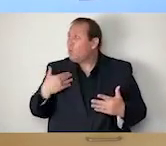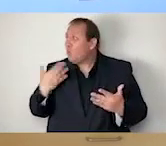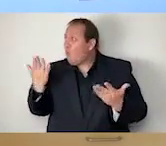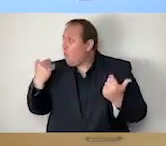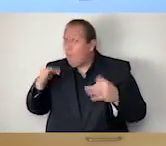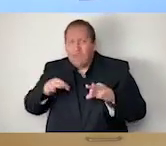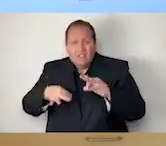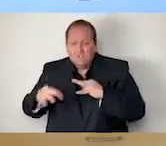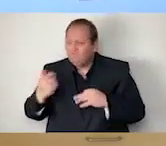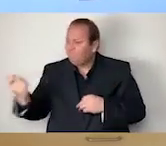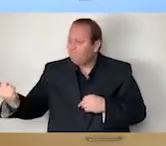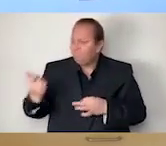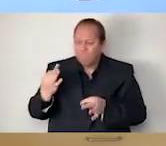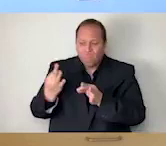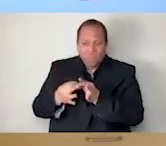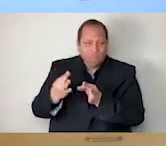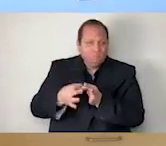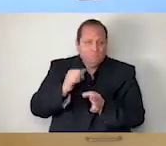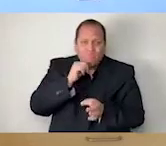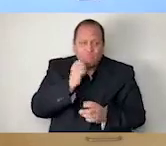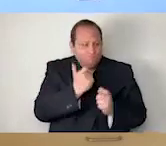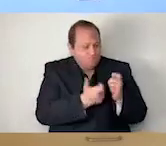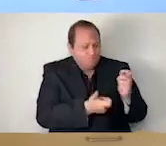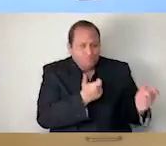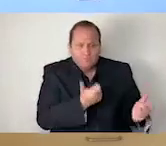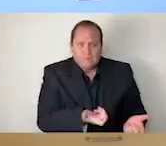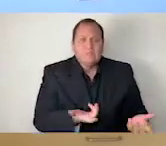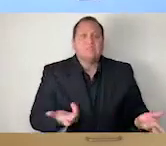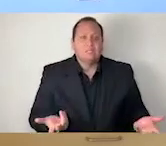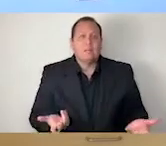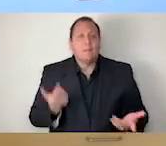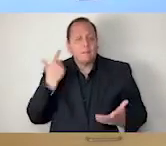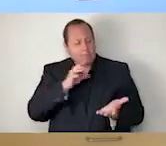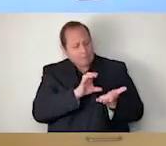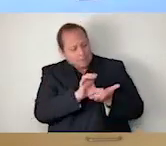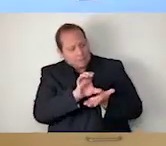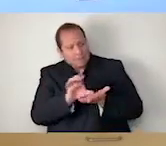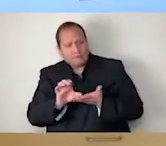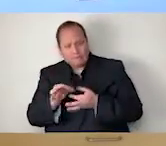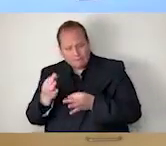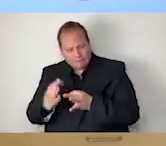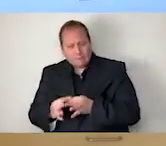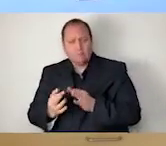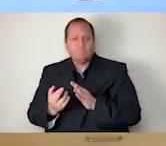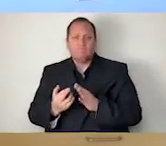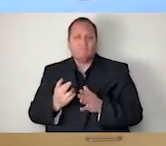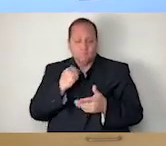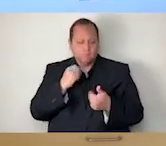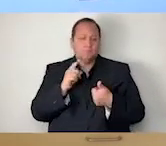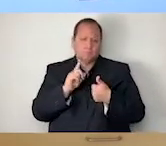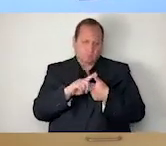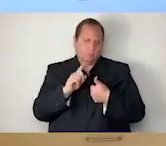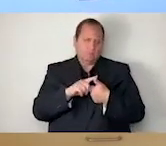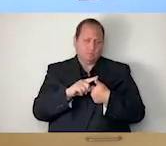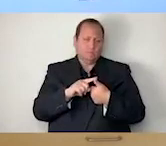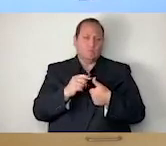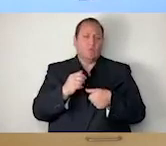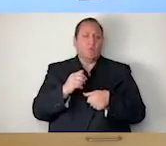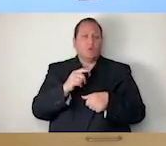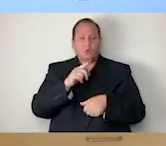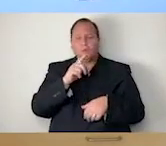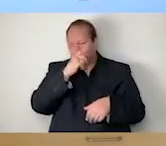retiraron y que no les están cumpliendo con este para darle su salario como está determinado